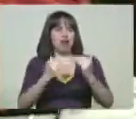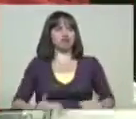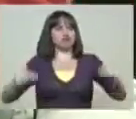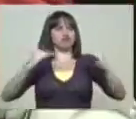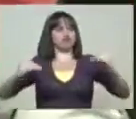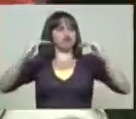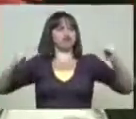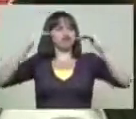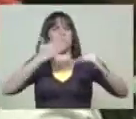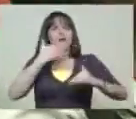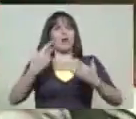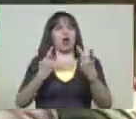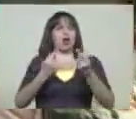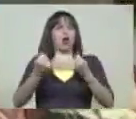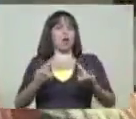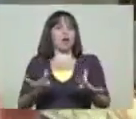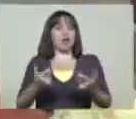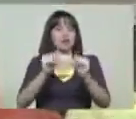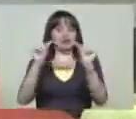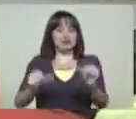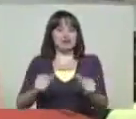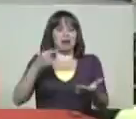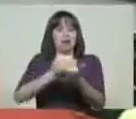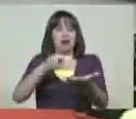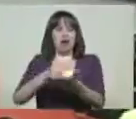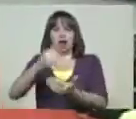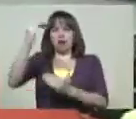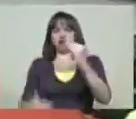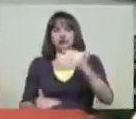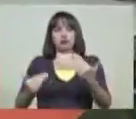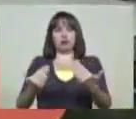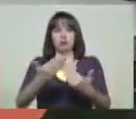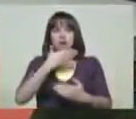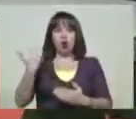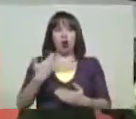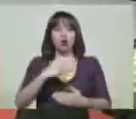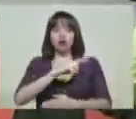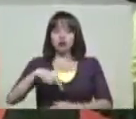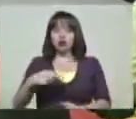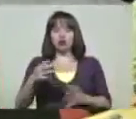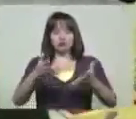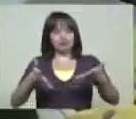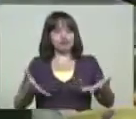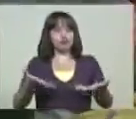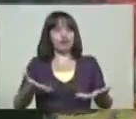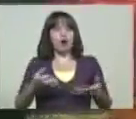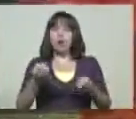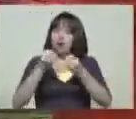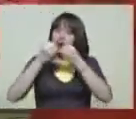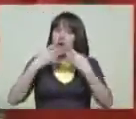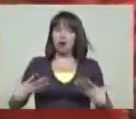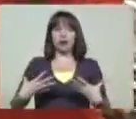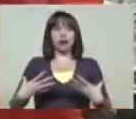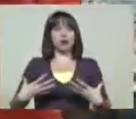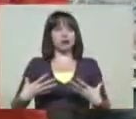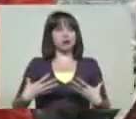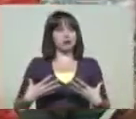recuperemos la estabilidad del sistema de precios nacional lo vamos a lograr por la buena